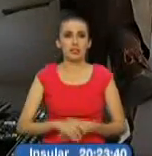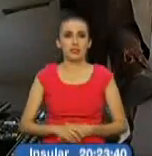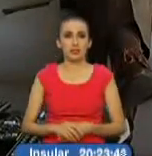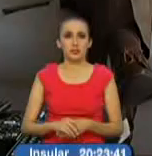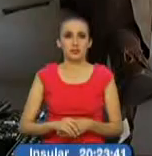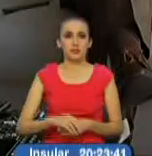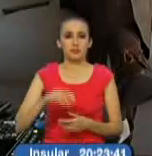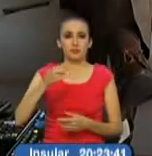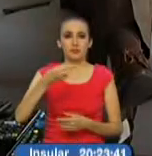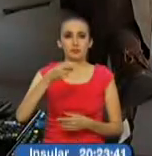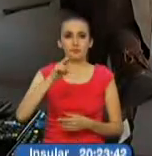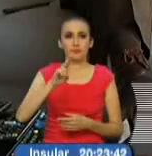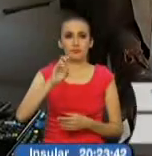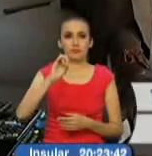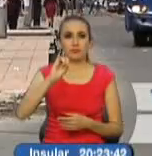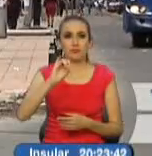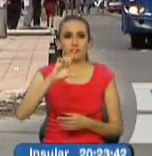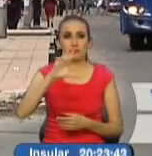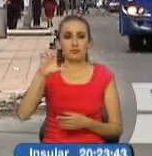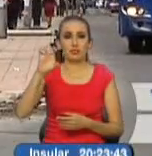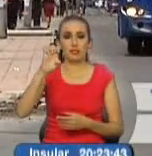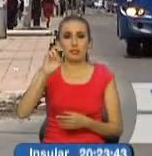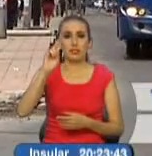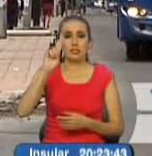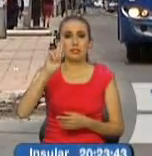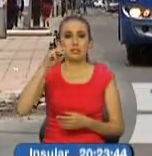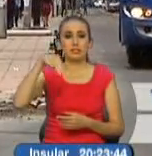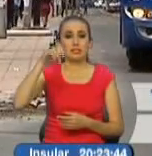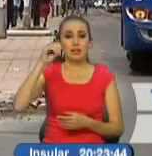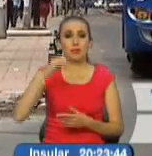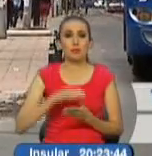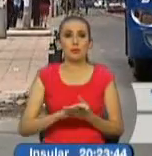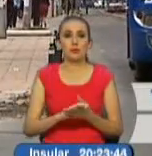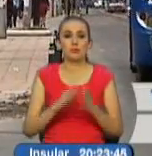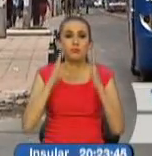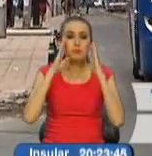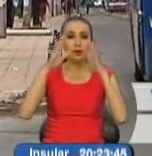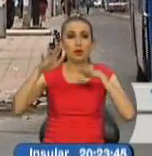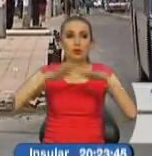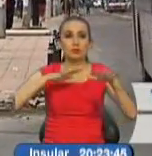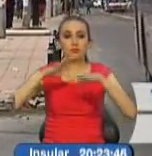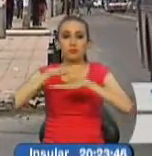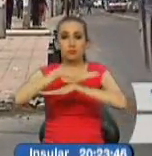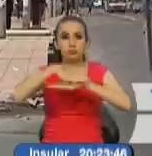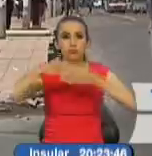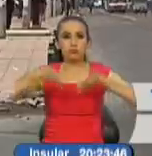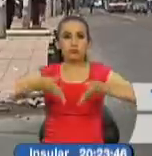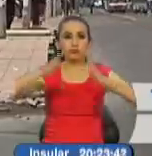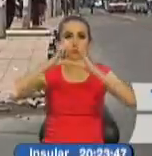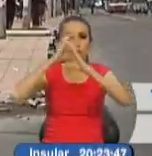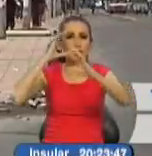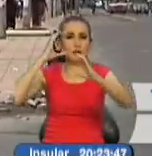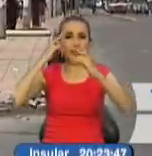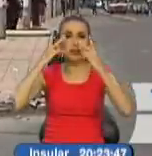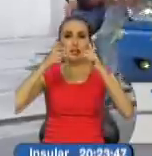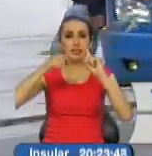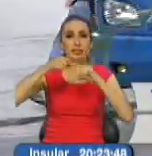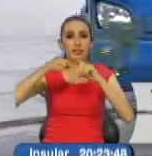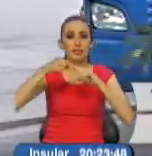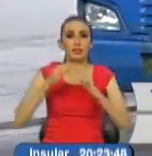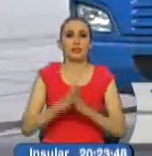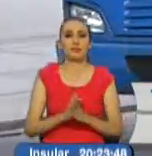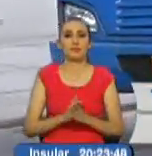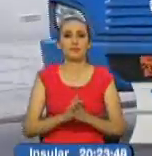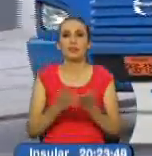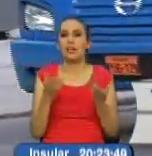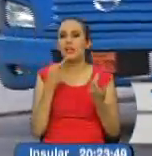Guillermo Abad es director de Justicia Vial, una de las organizaciones que han seguido de cerca el tema de la movilidad a nivel nacional y también en la capital. Él